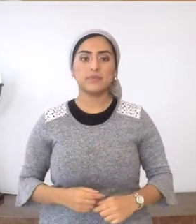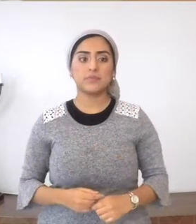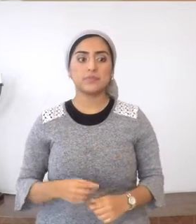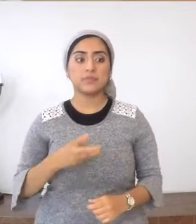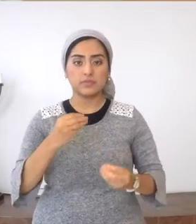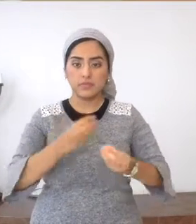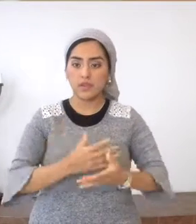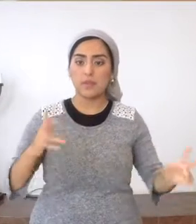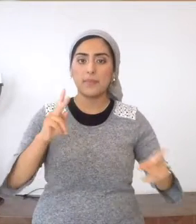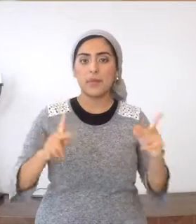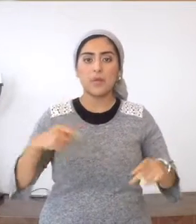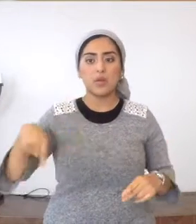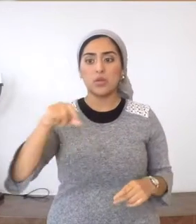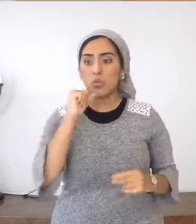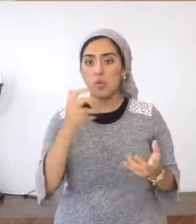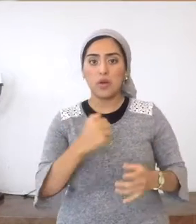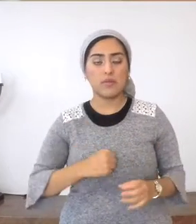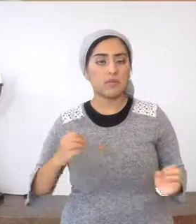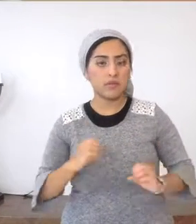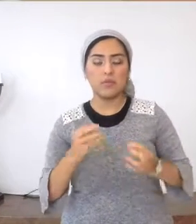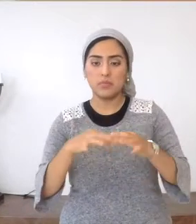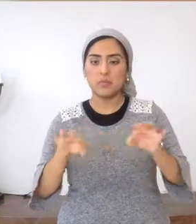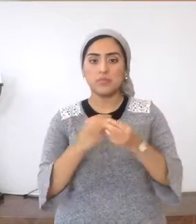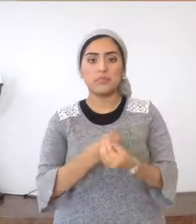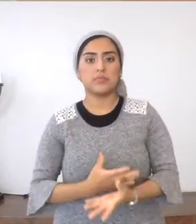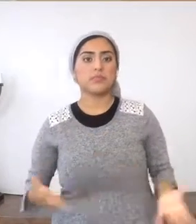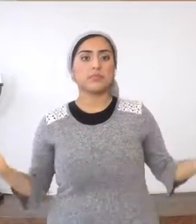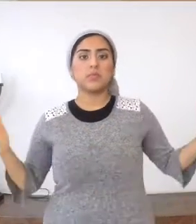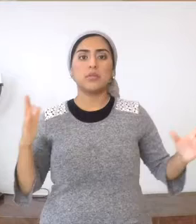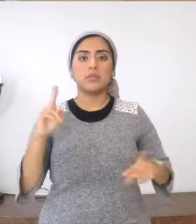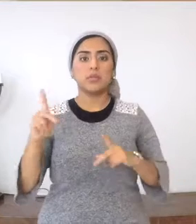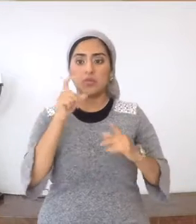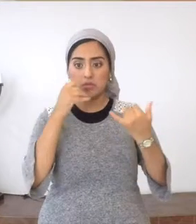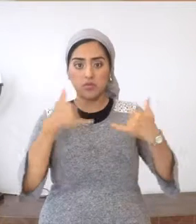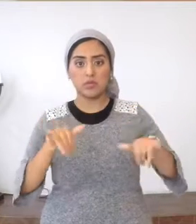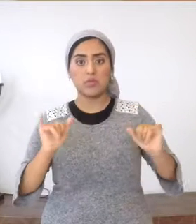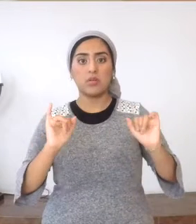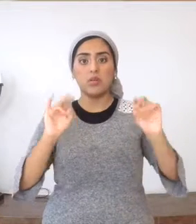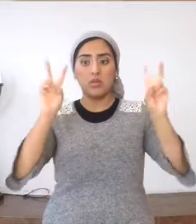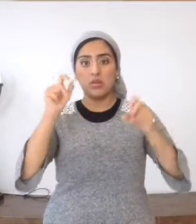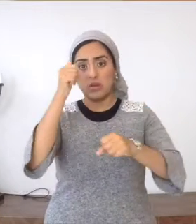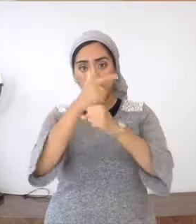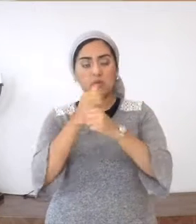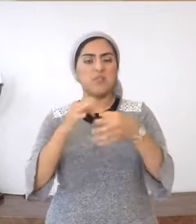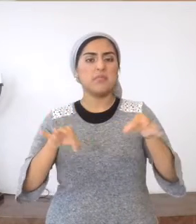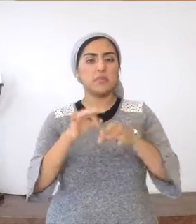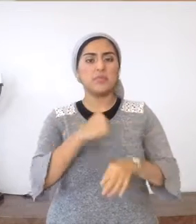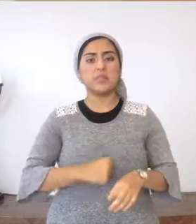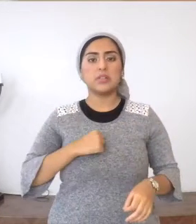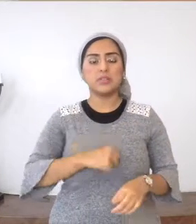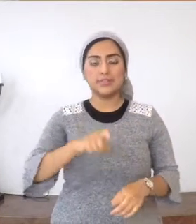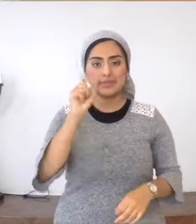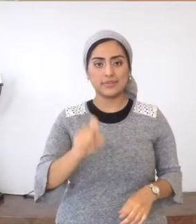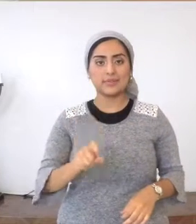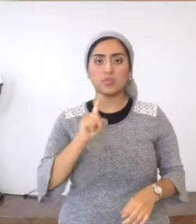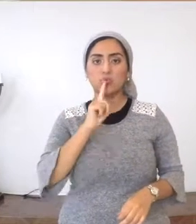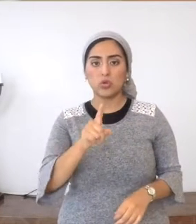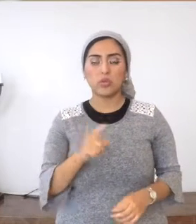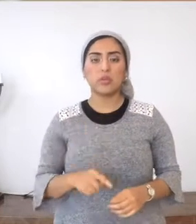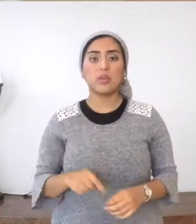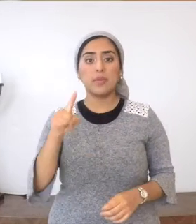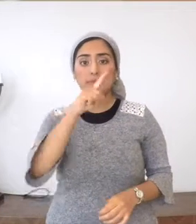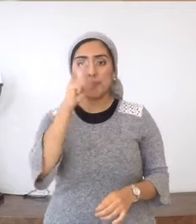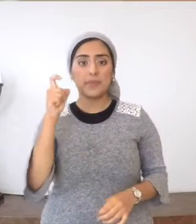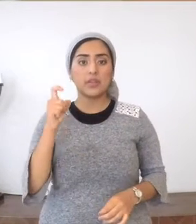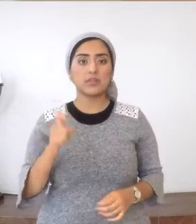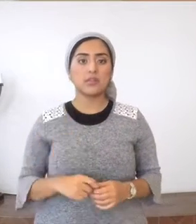Y avisar A los hermanos Y avisar A la gente Que no quiera arrepentirse Todavía De los que se dicen Hermanos Y todavía